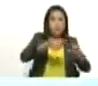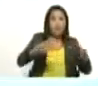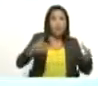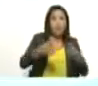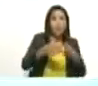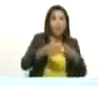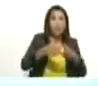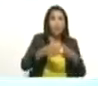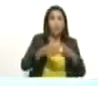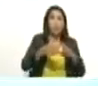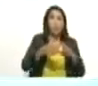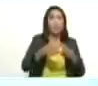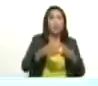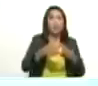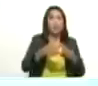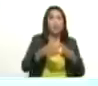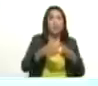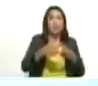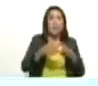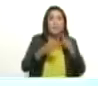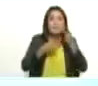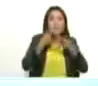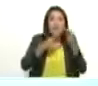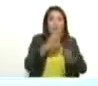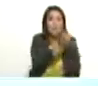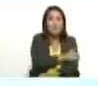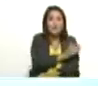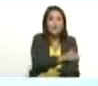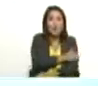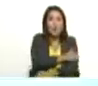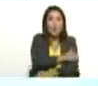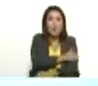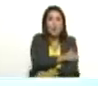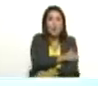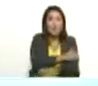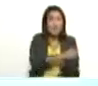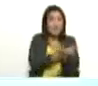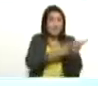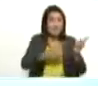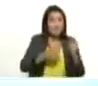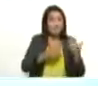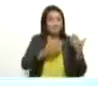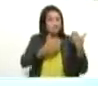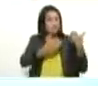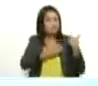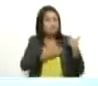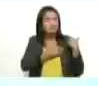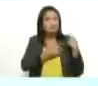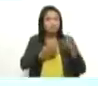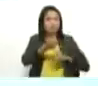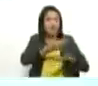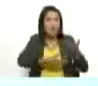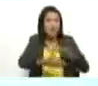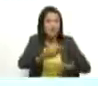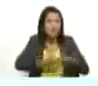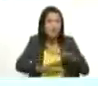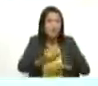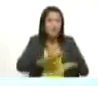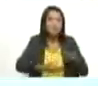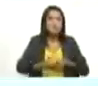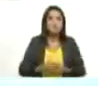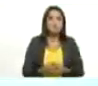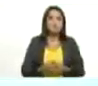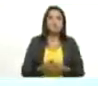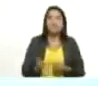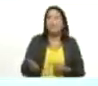de la Plataforma Unitaria de Venezuela para que lo puedan vender, negociar, hacer